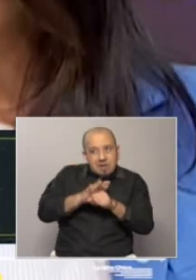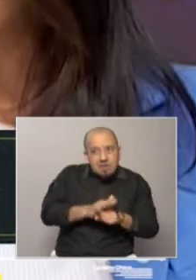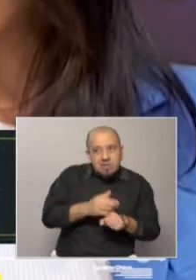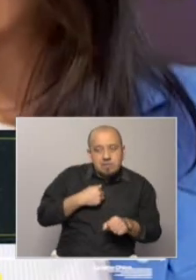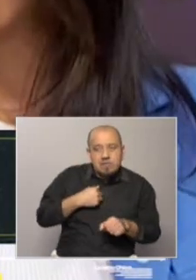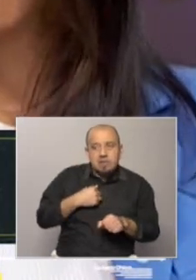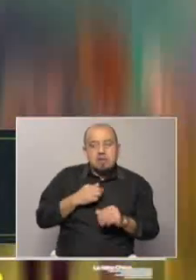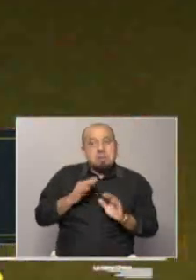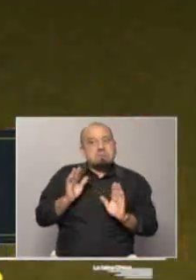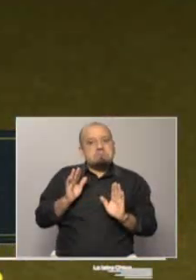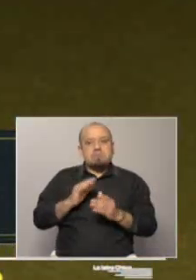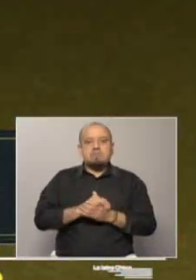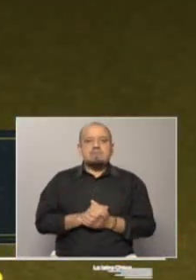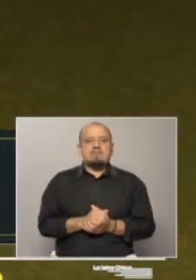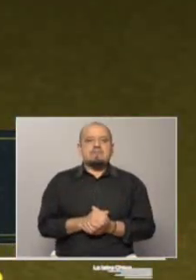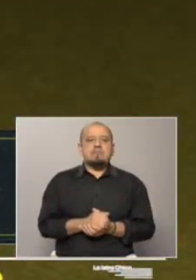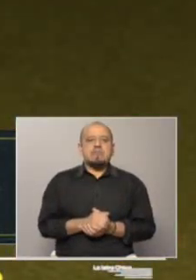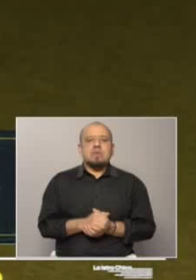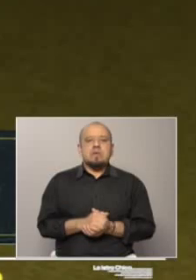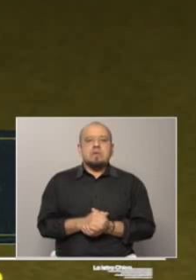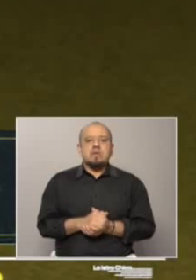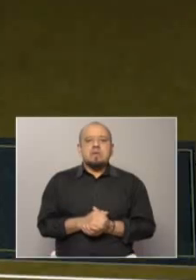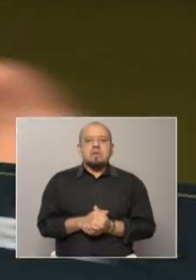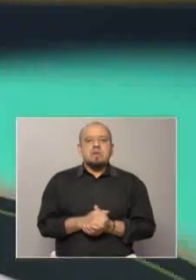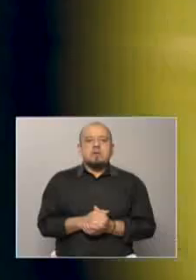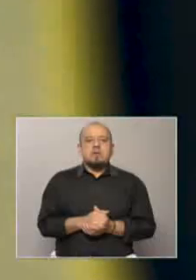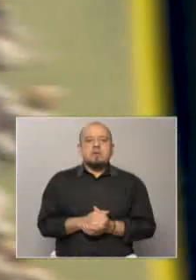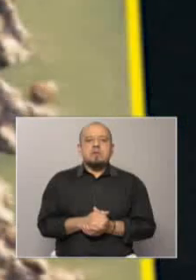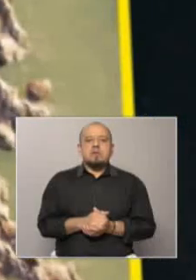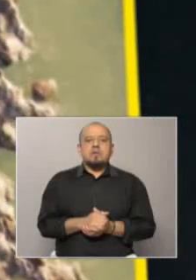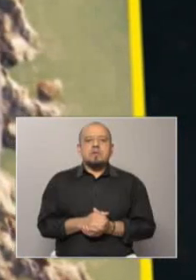tomado una decisión así. Lo arruiné, lo lamento.